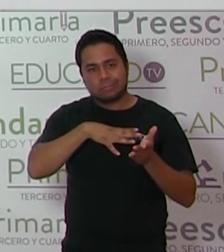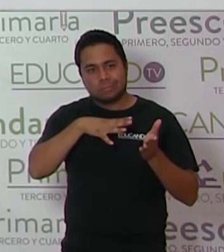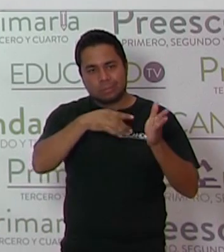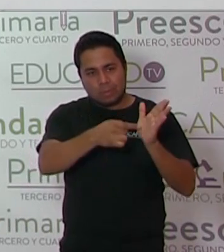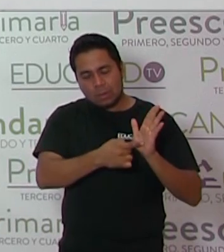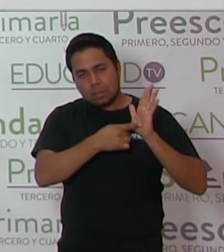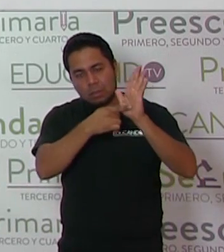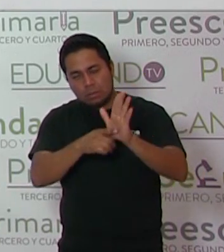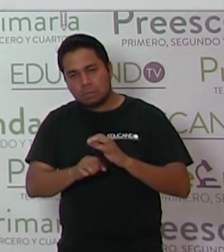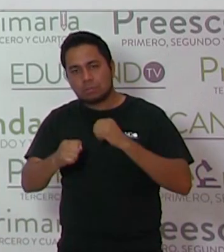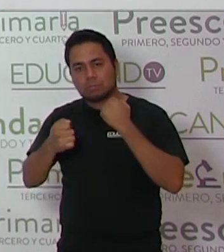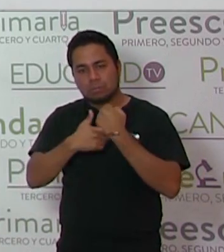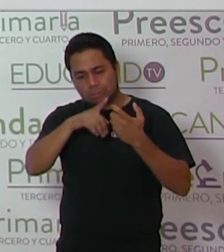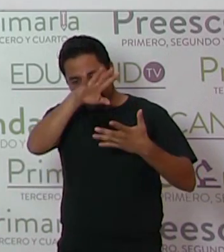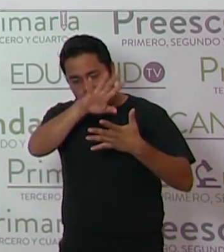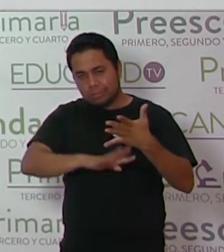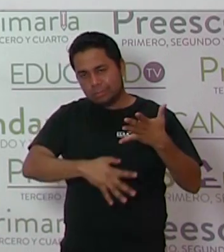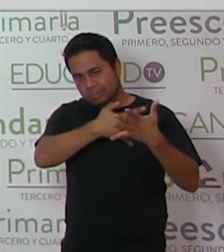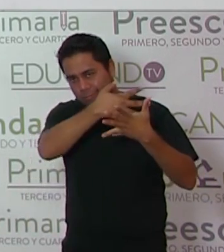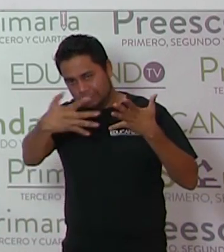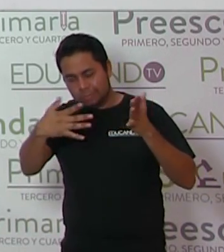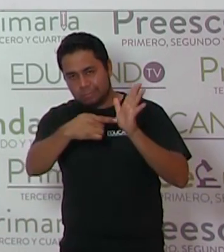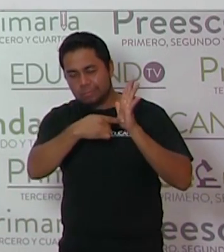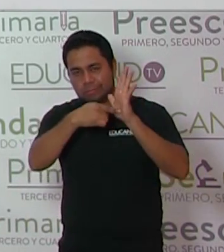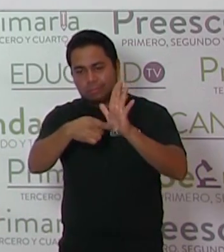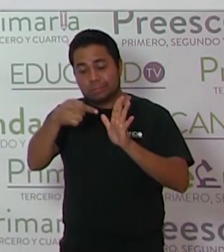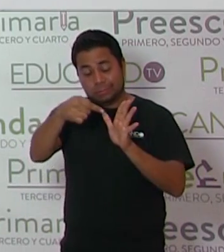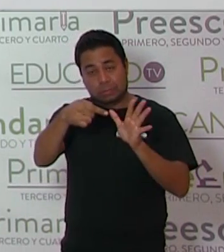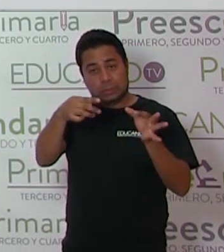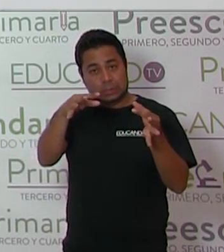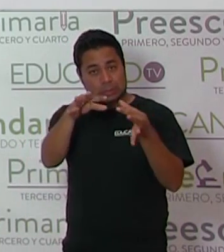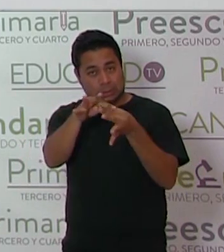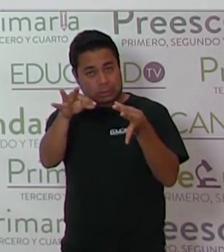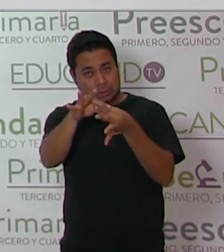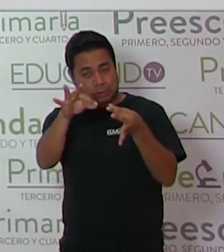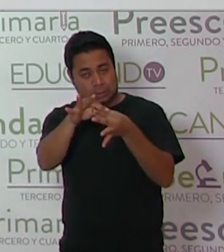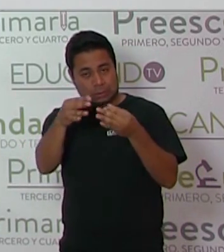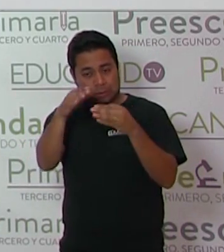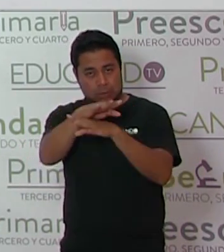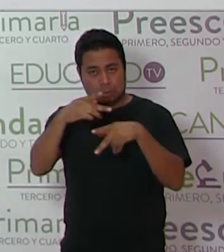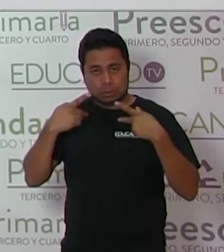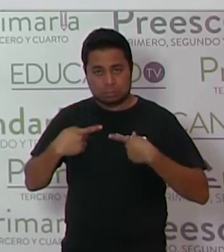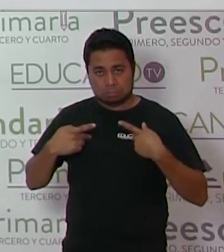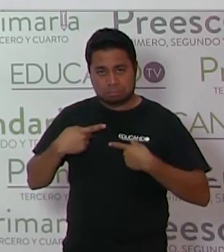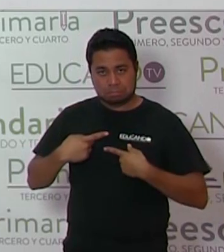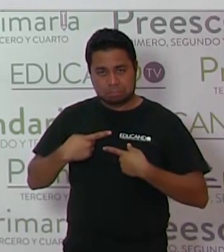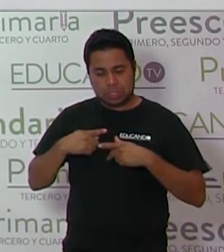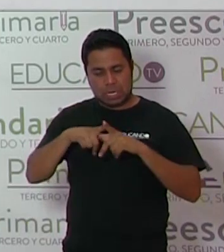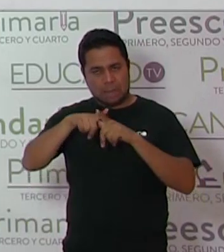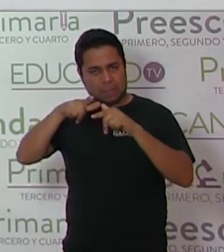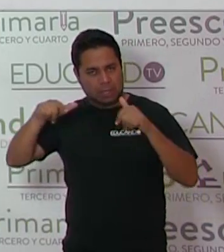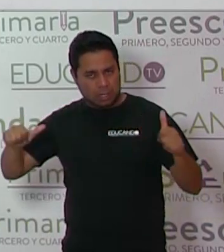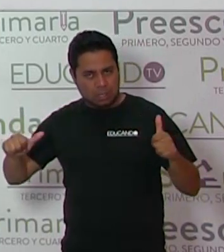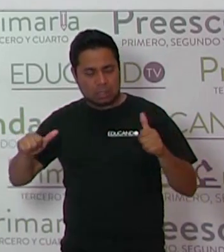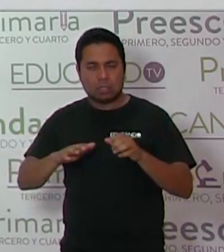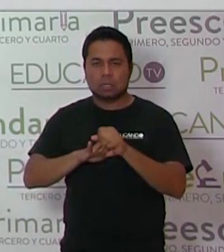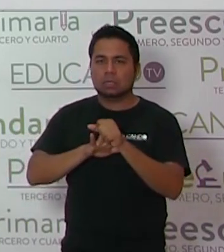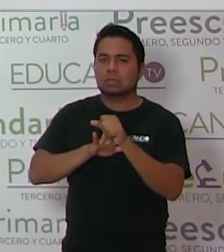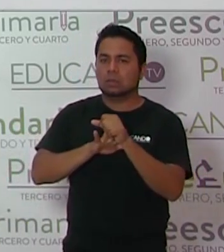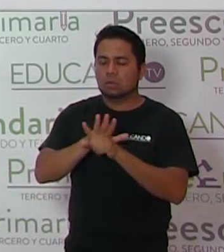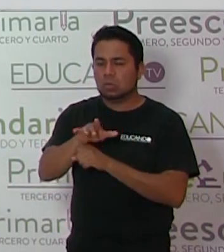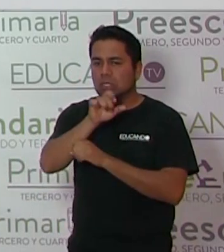como referencia un cuadrito que explica las personas gramaticales y a